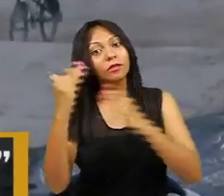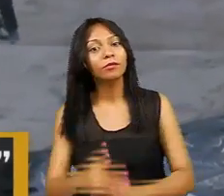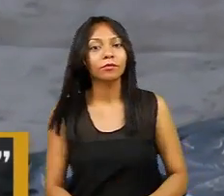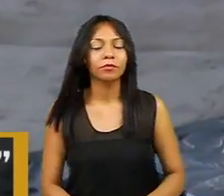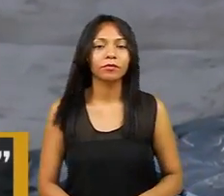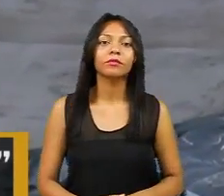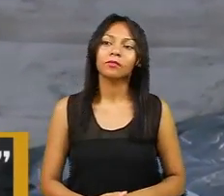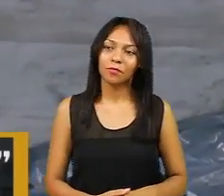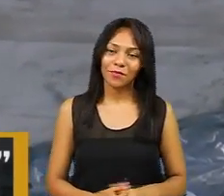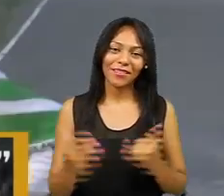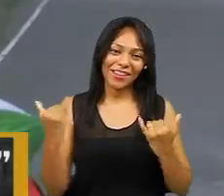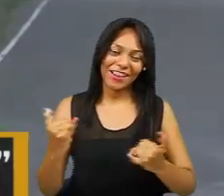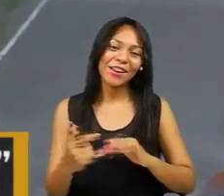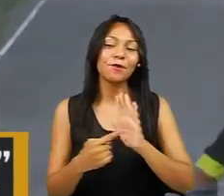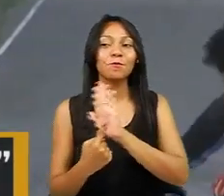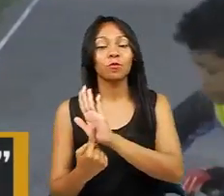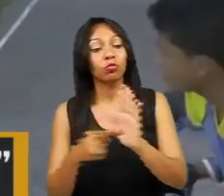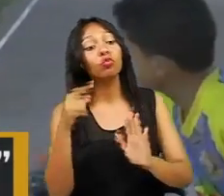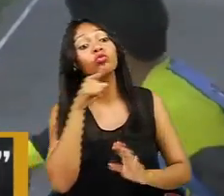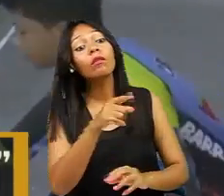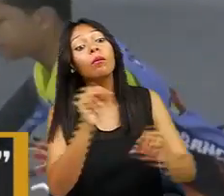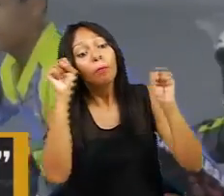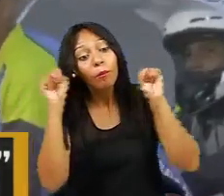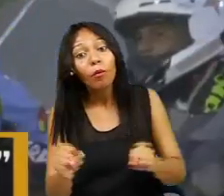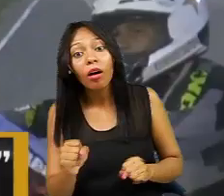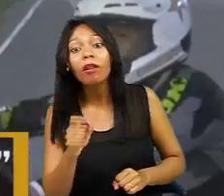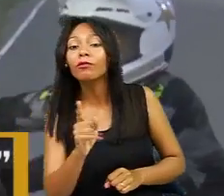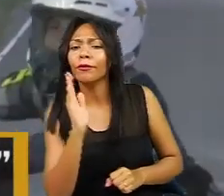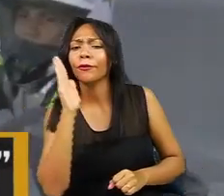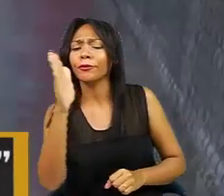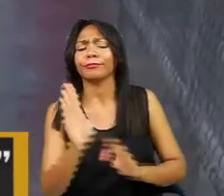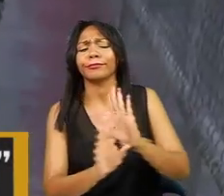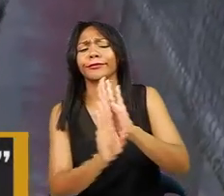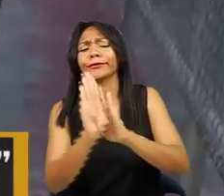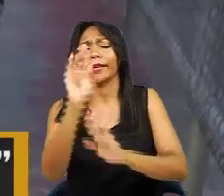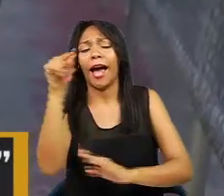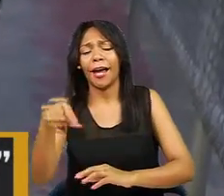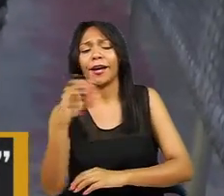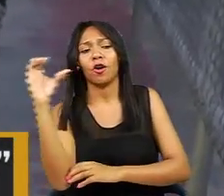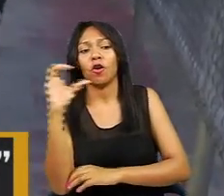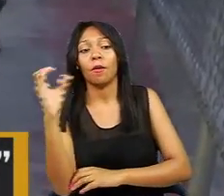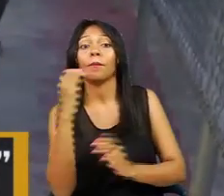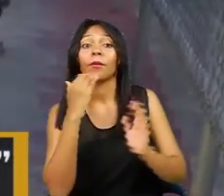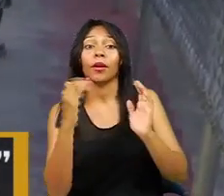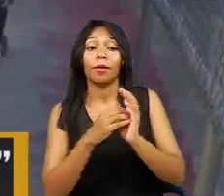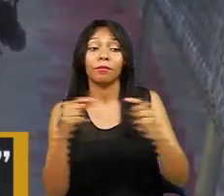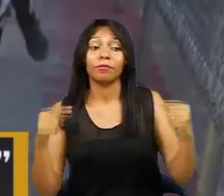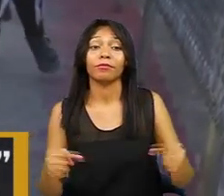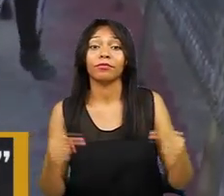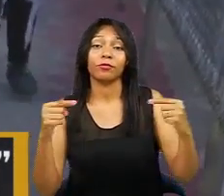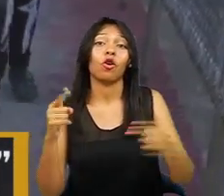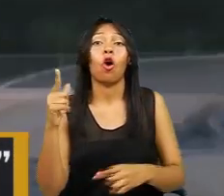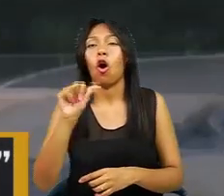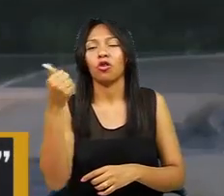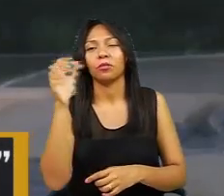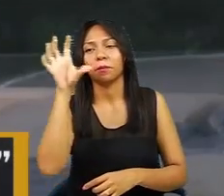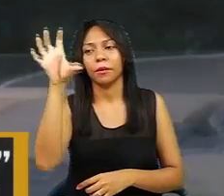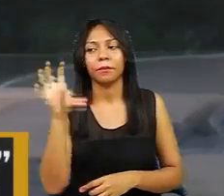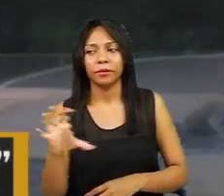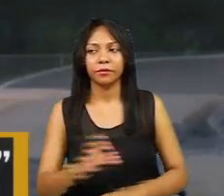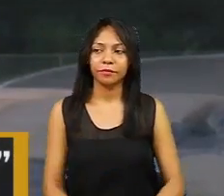posible protagonismo que pueden cumplir los pilotos colombianos en los Juegos Olímpicos de Río 2016.